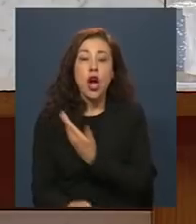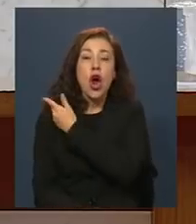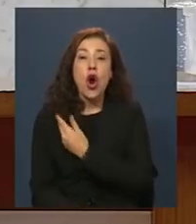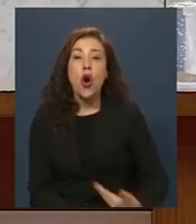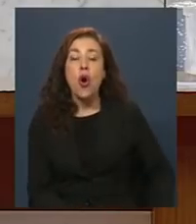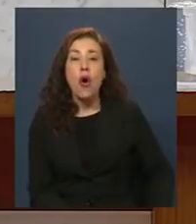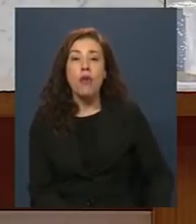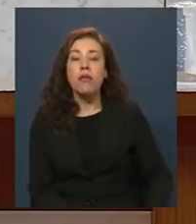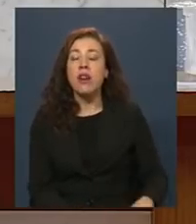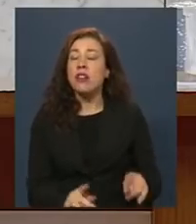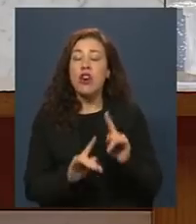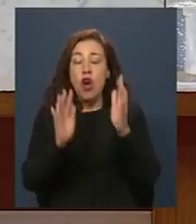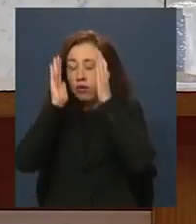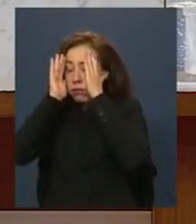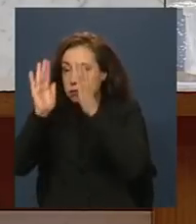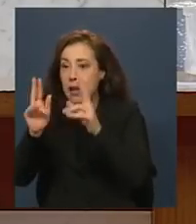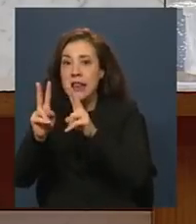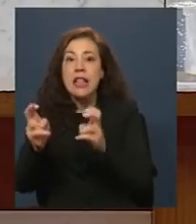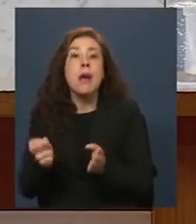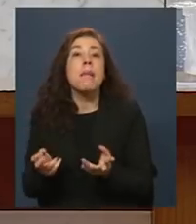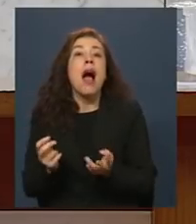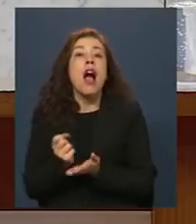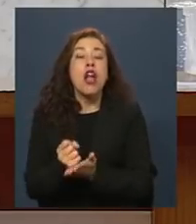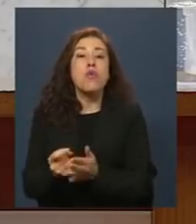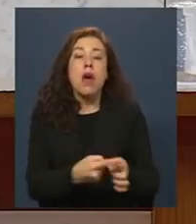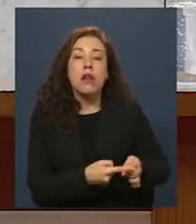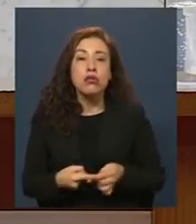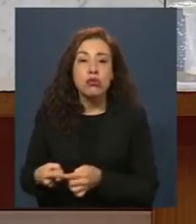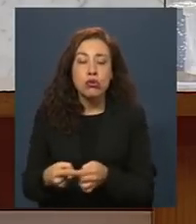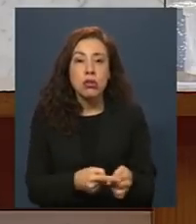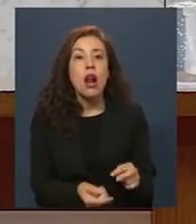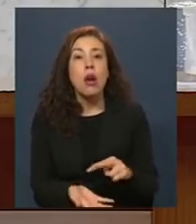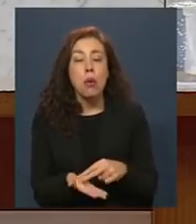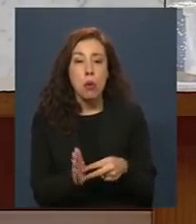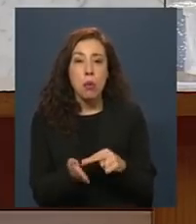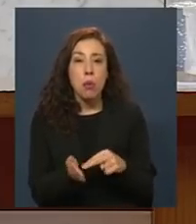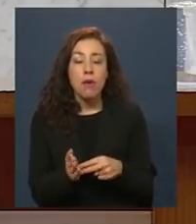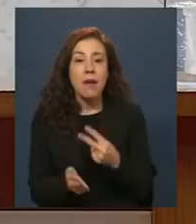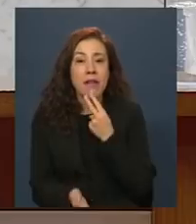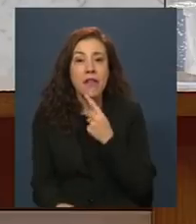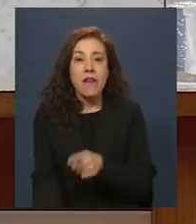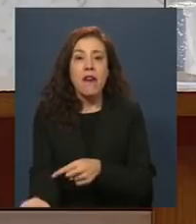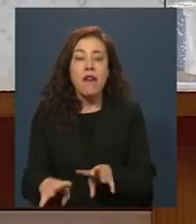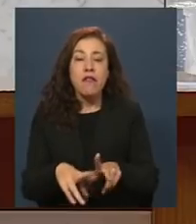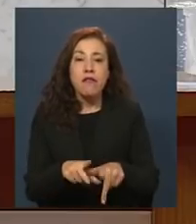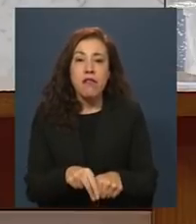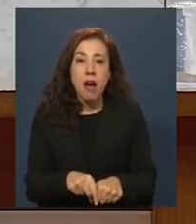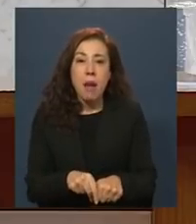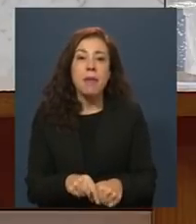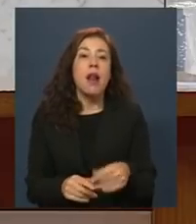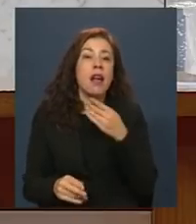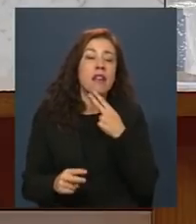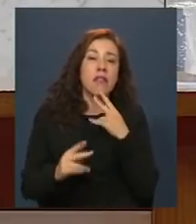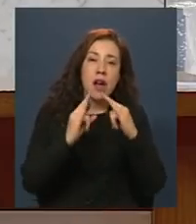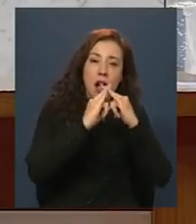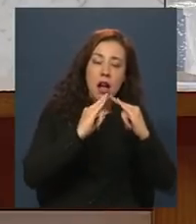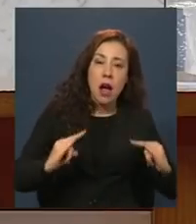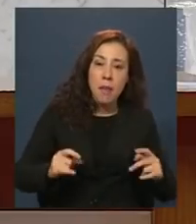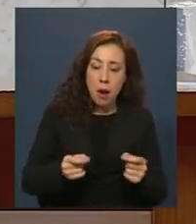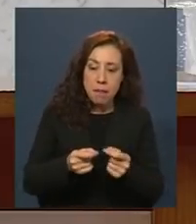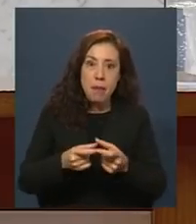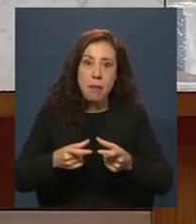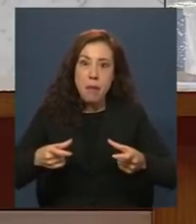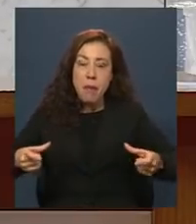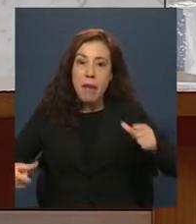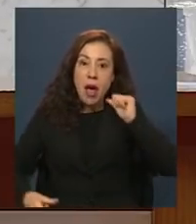había perdido el foco de la focalización social. El drama que viven las familias radicadas en campamentos que aumentan día a